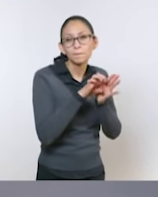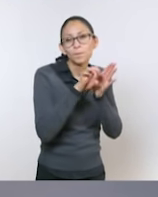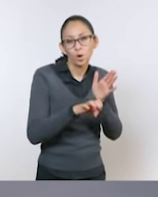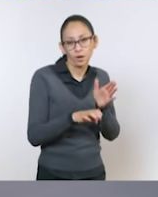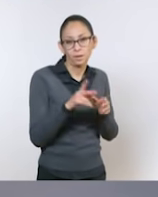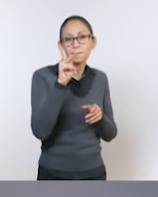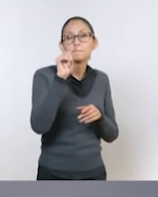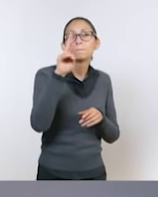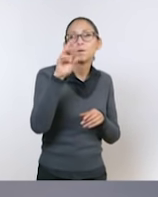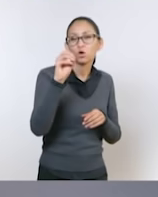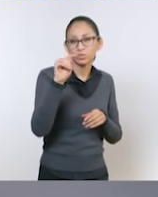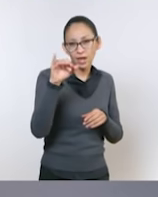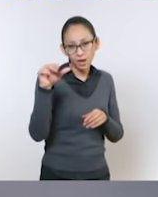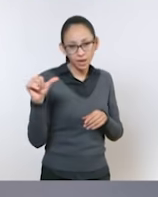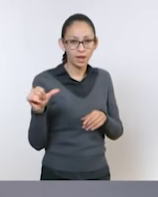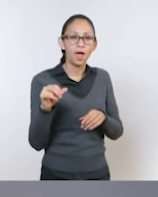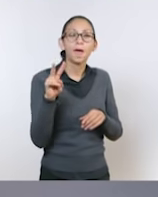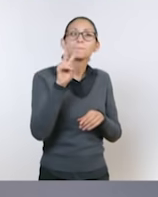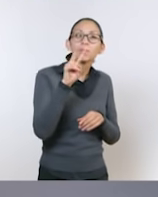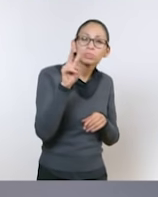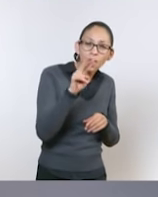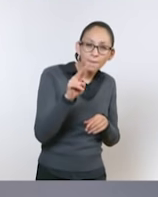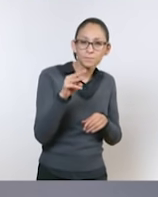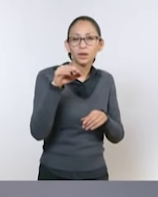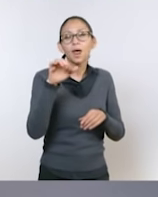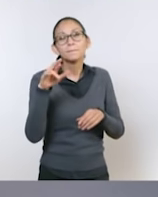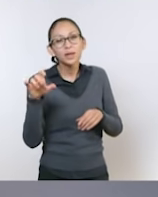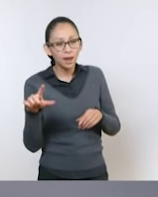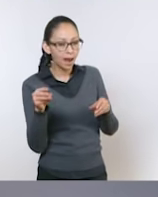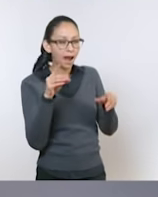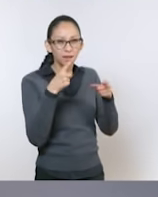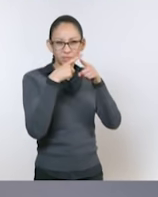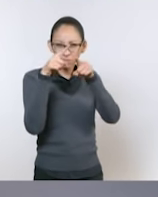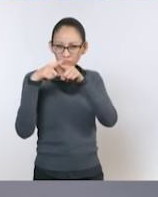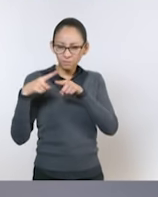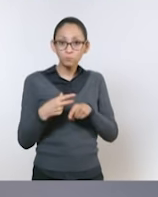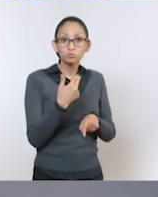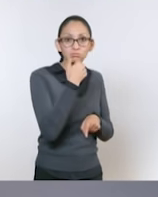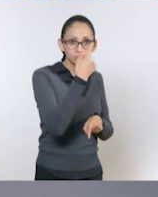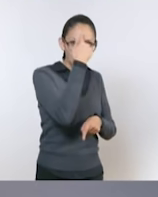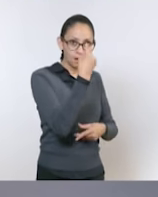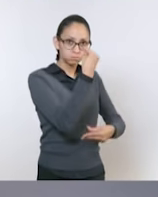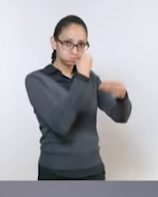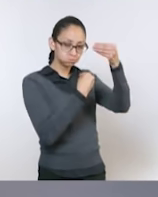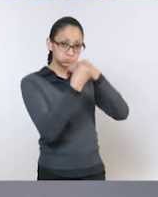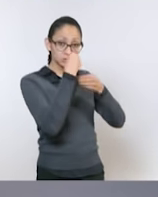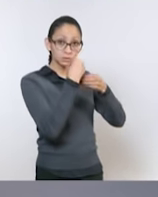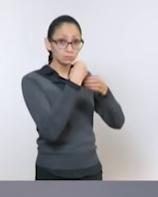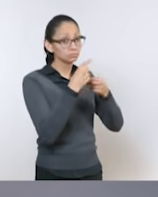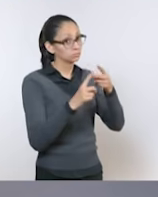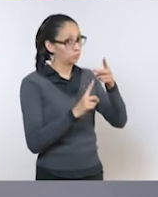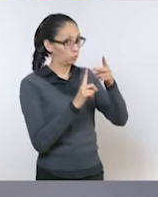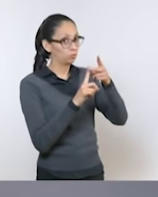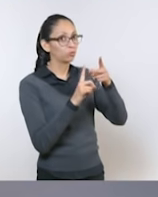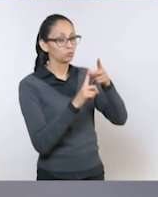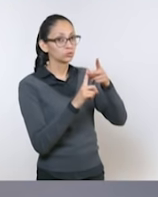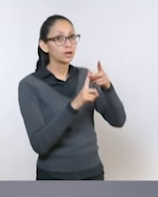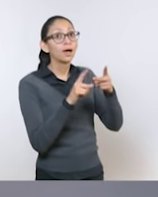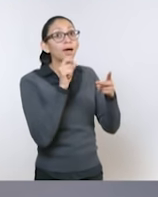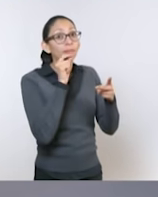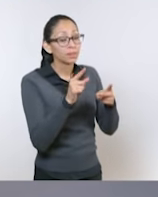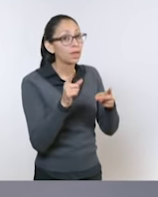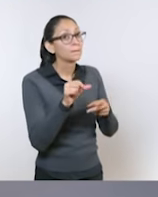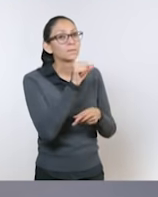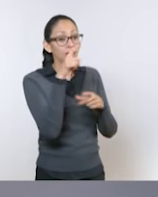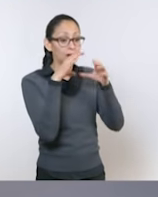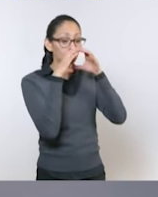que debemos incluir. Es decir, proteína, vitaminas, minerales. Y el segundo es